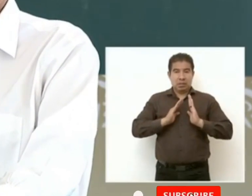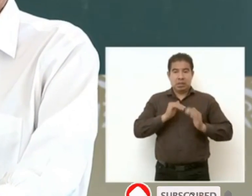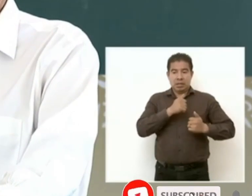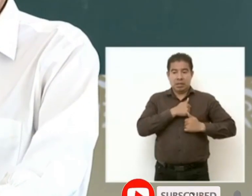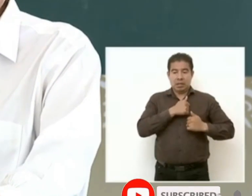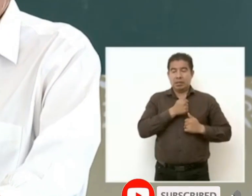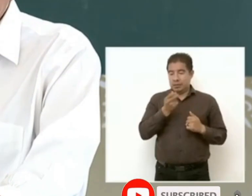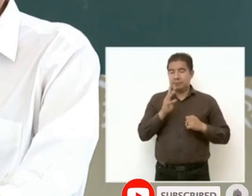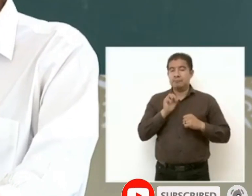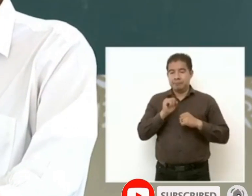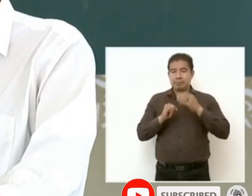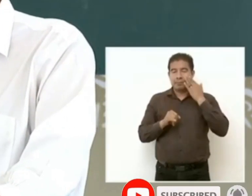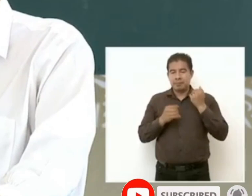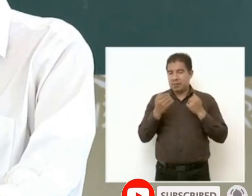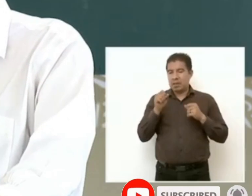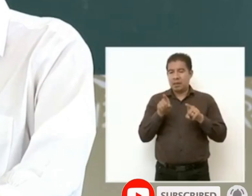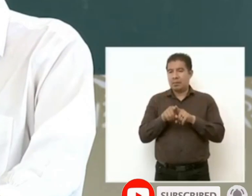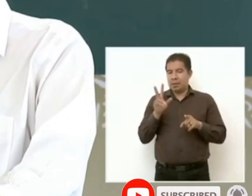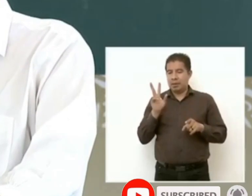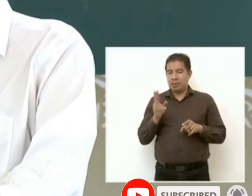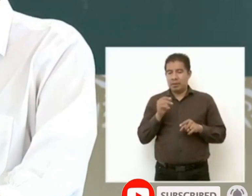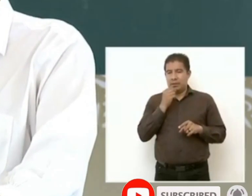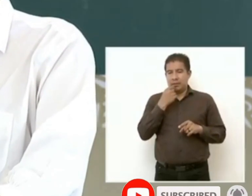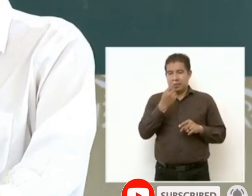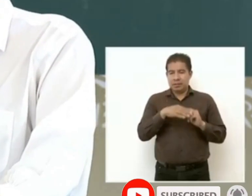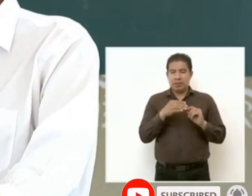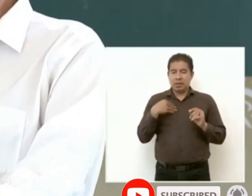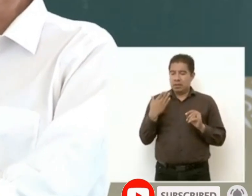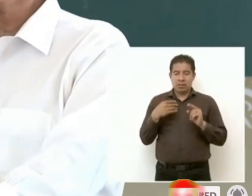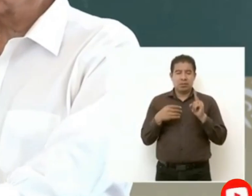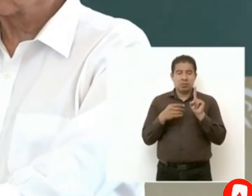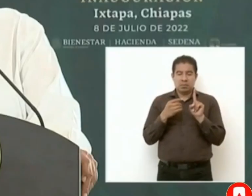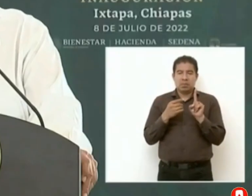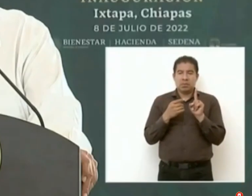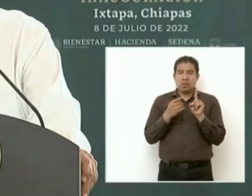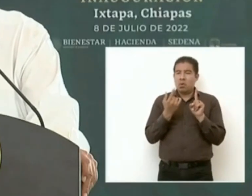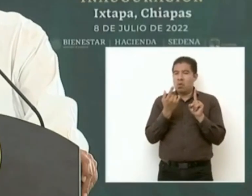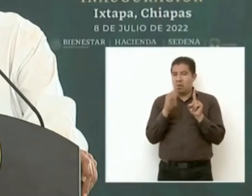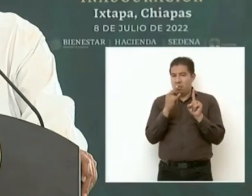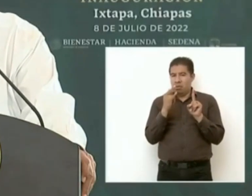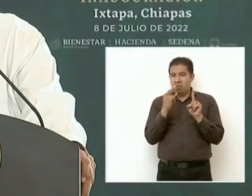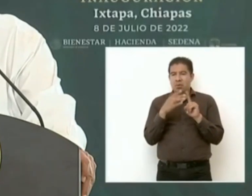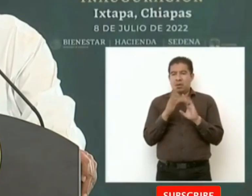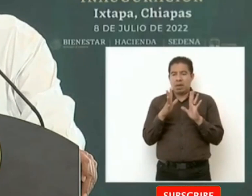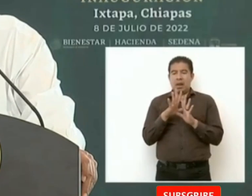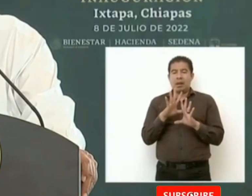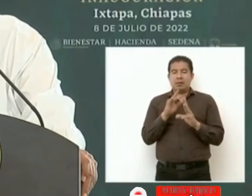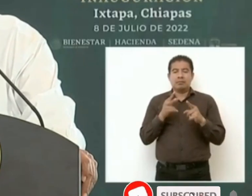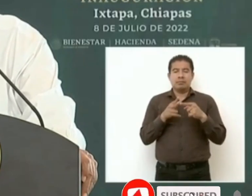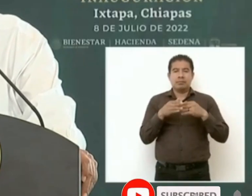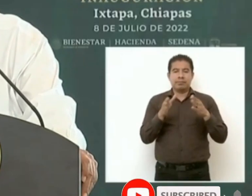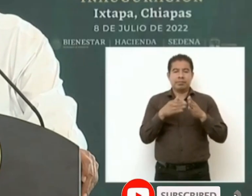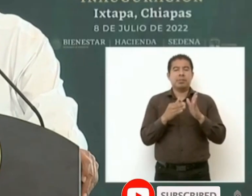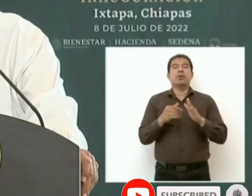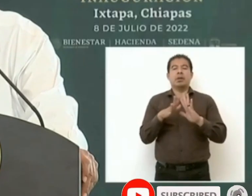que hace unos días, el día 1 de julio, inauguramos ya la primera etapa